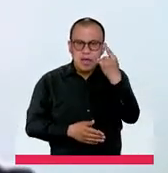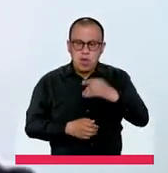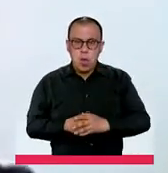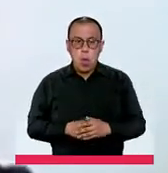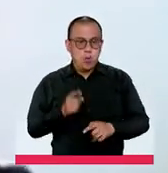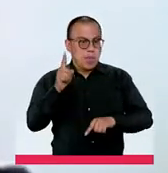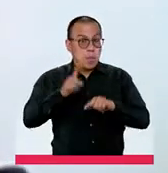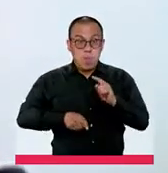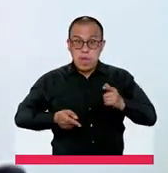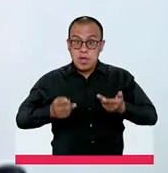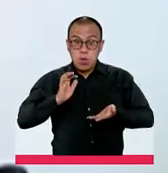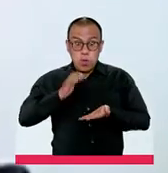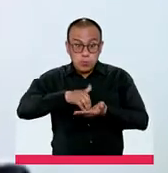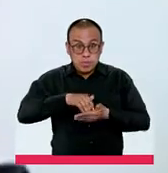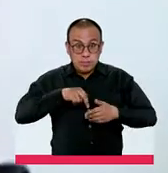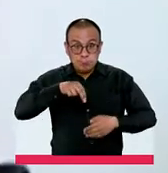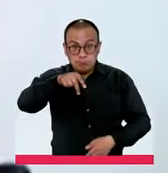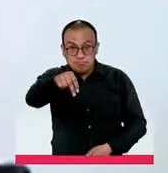inválidos.